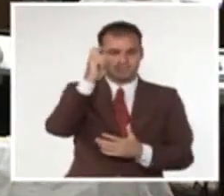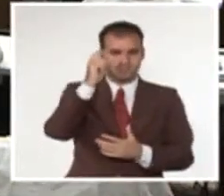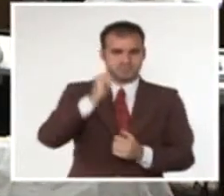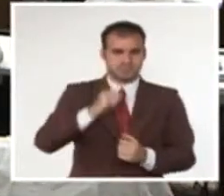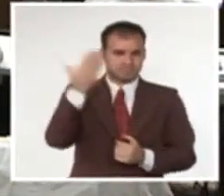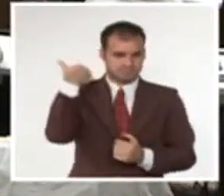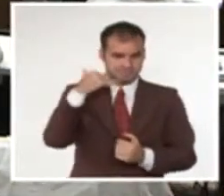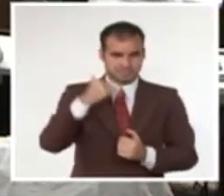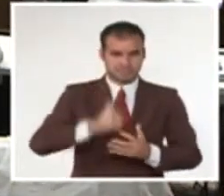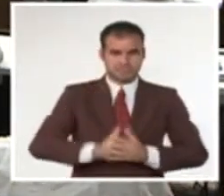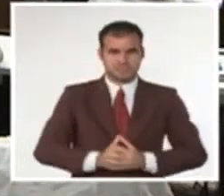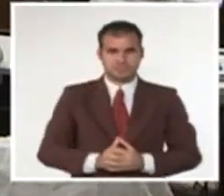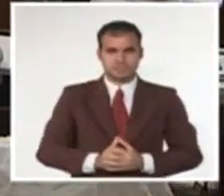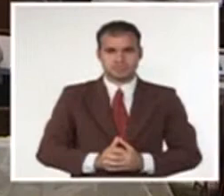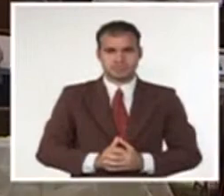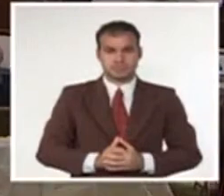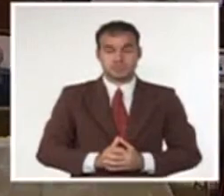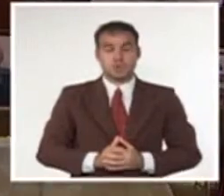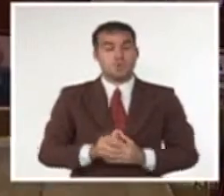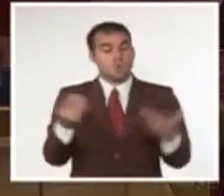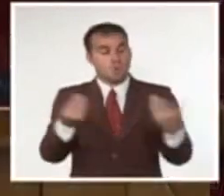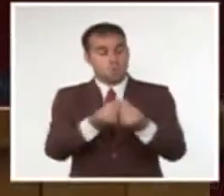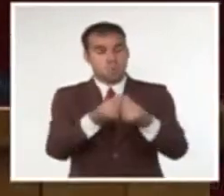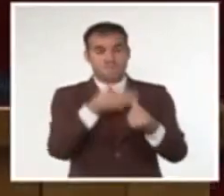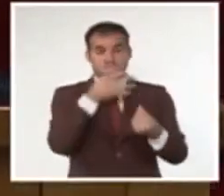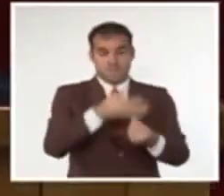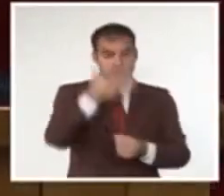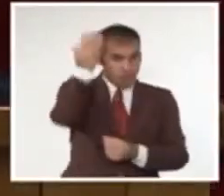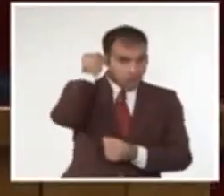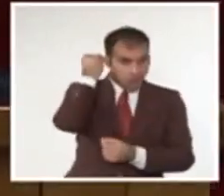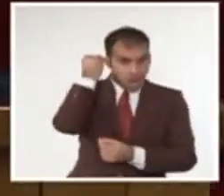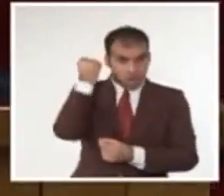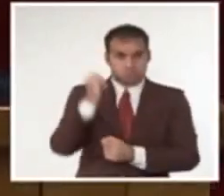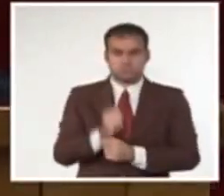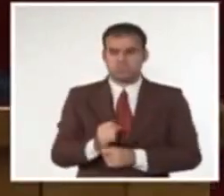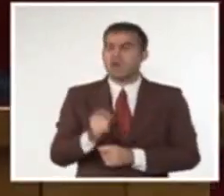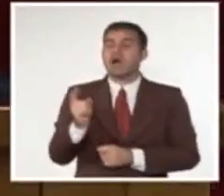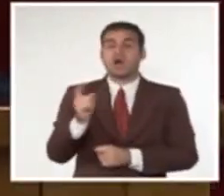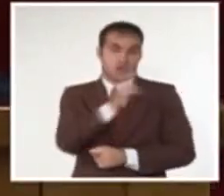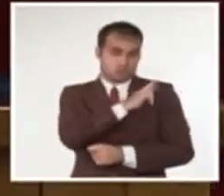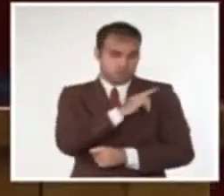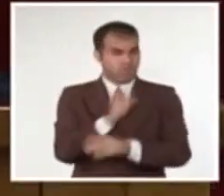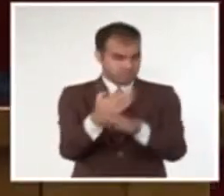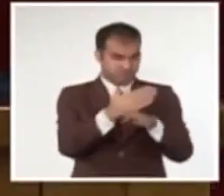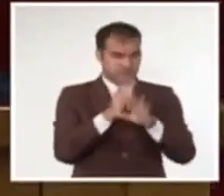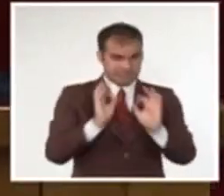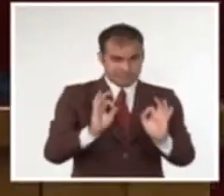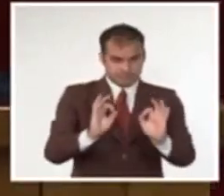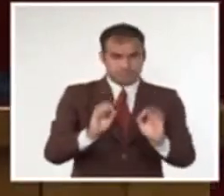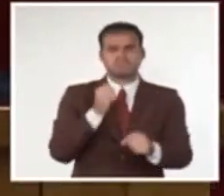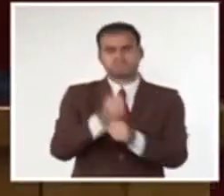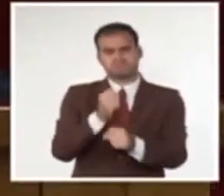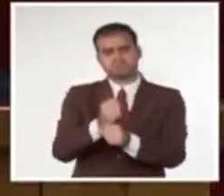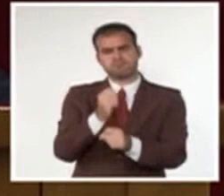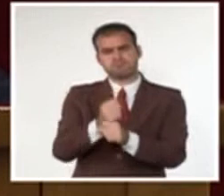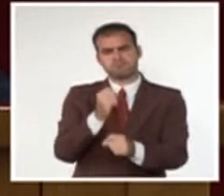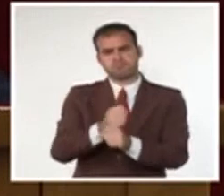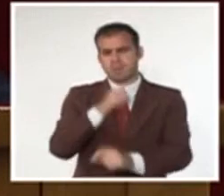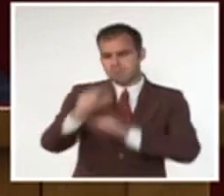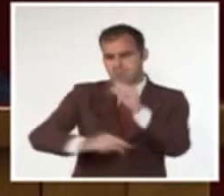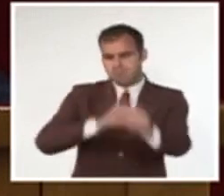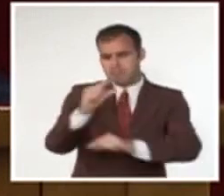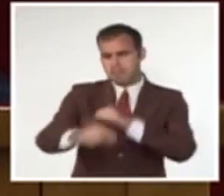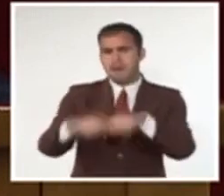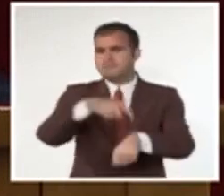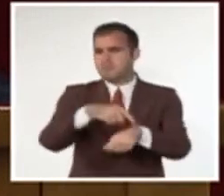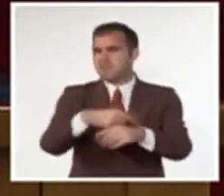Ella, junto a Raúl y Fidel, cada uno desde sus respectivas responsabilidades, impulsaron en diferentes momentos